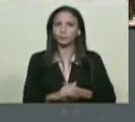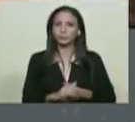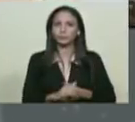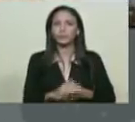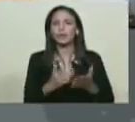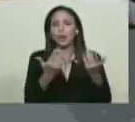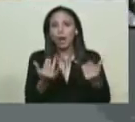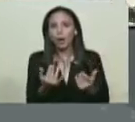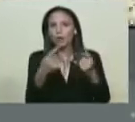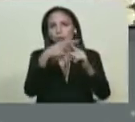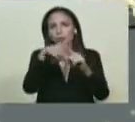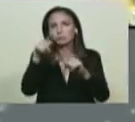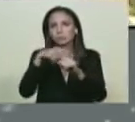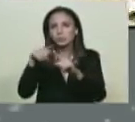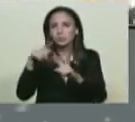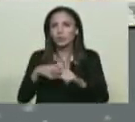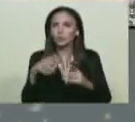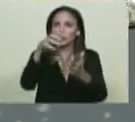cebollín.